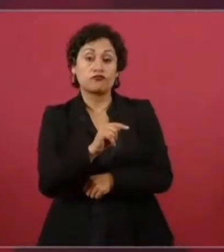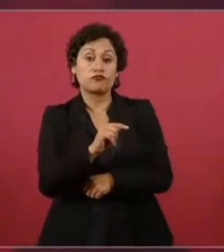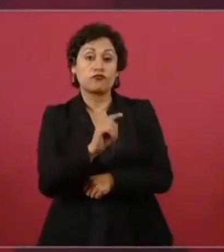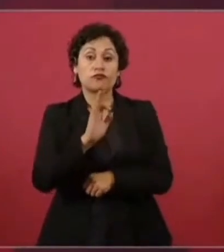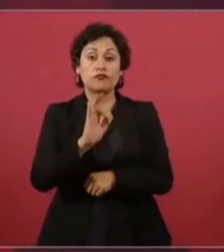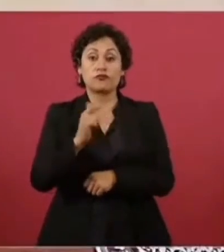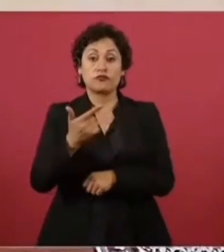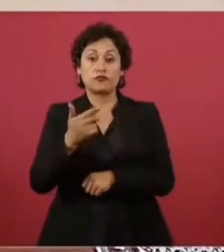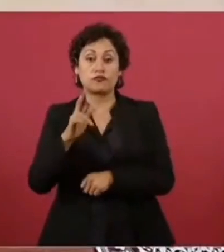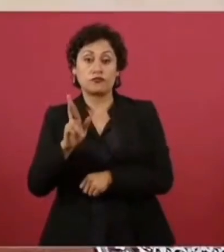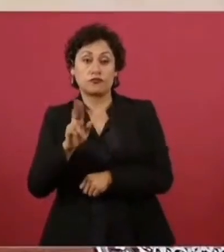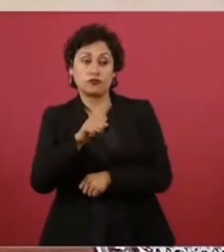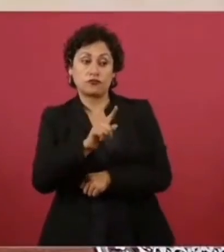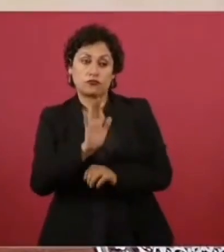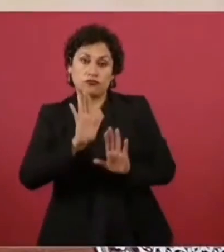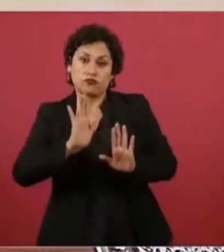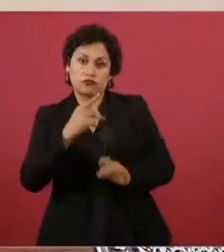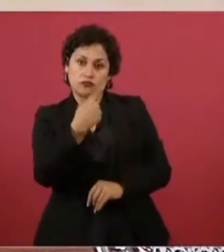es autónoma.